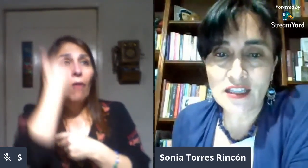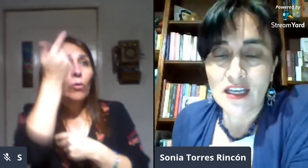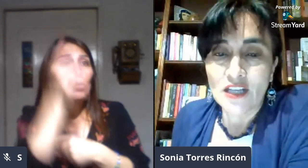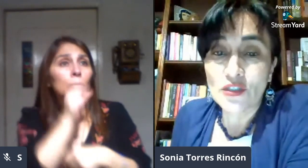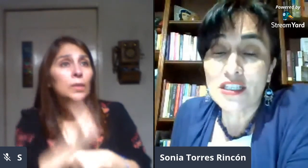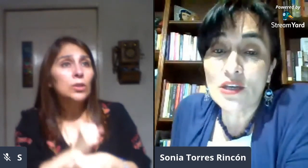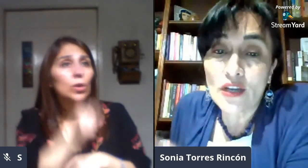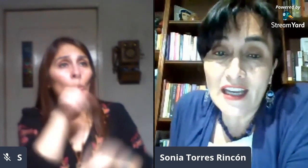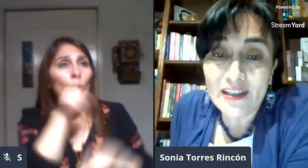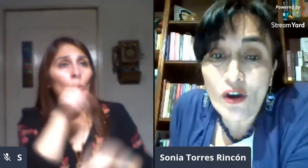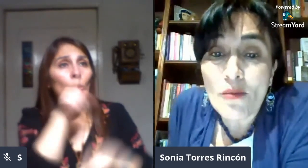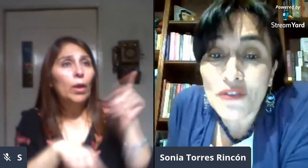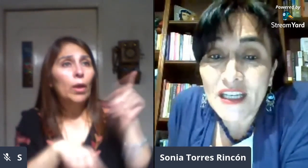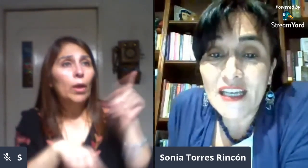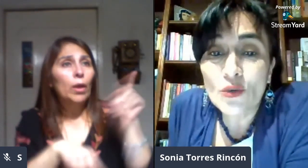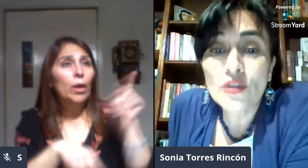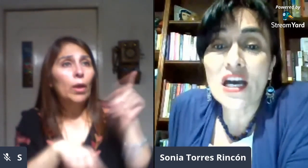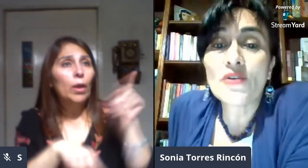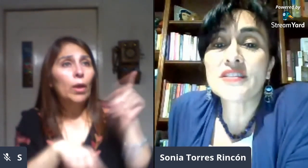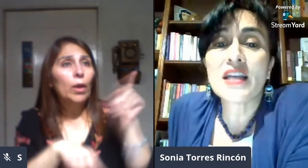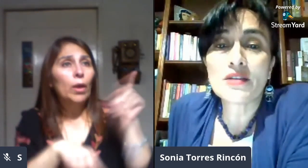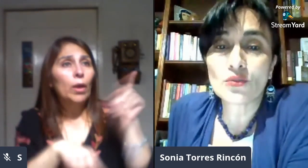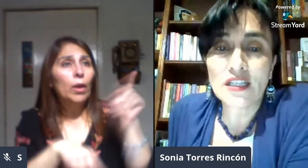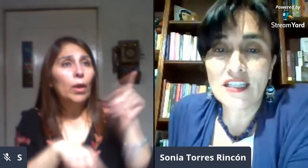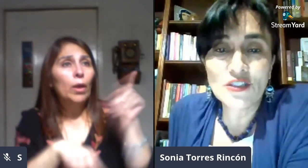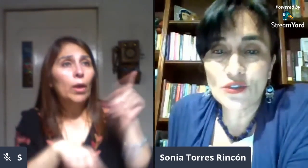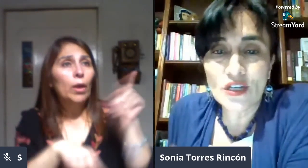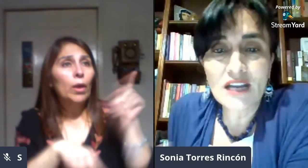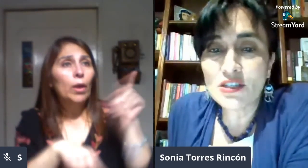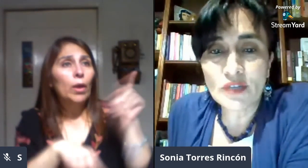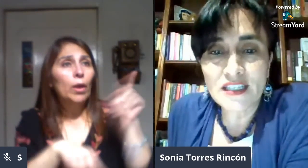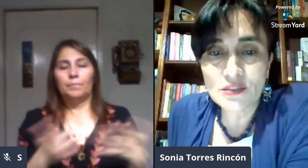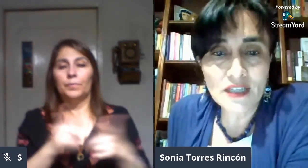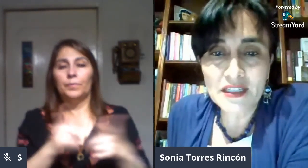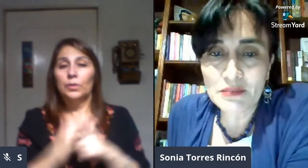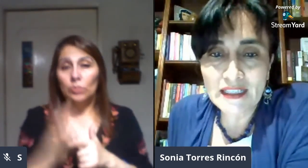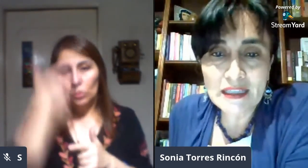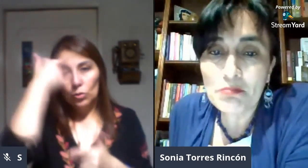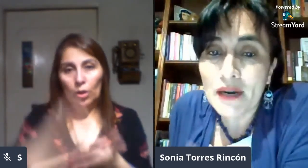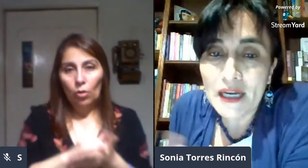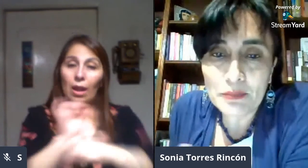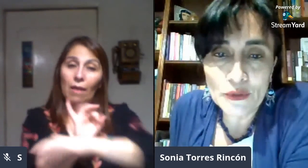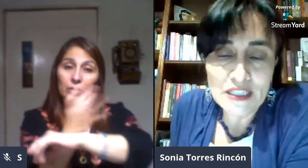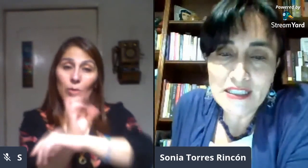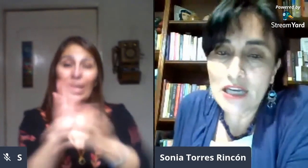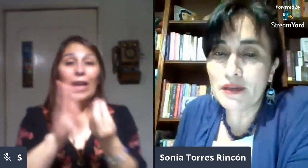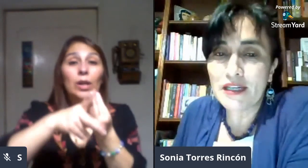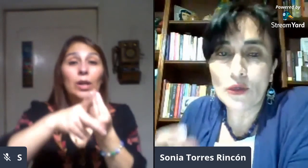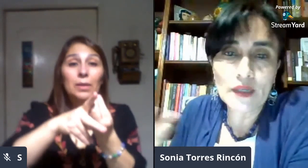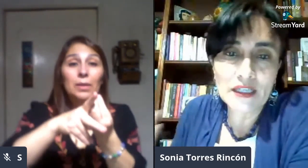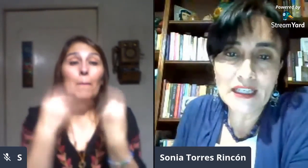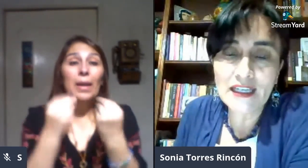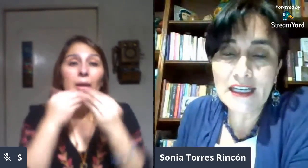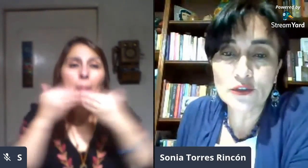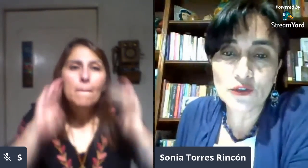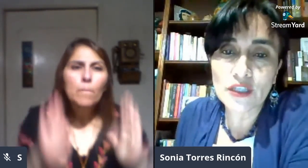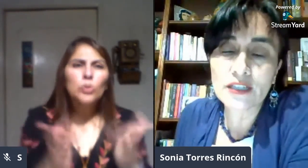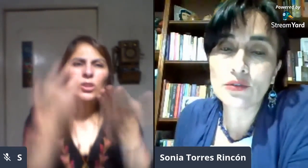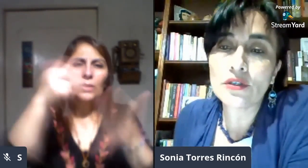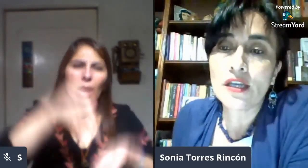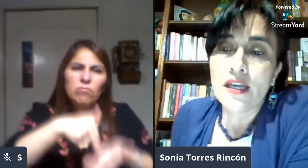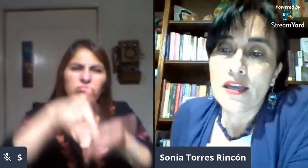nuestra sociedad. Entonces, creo que cómo tejer cuidado desde la virtualidad, yo creo que la virtualidad es una herramienta para potenciar, para no perder